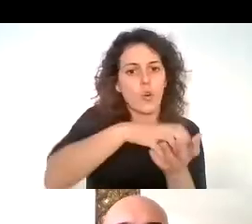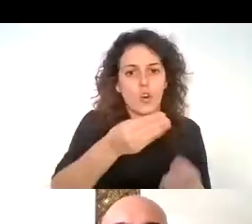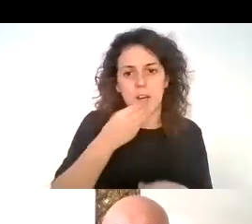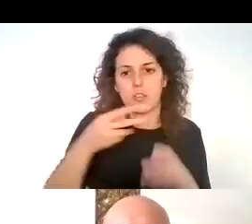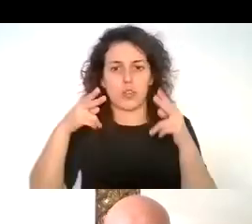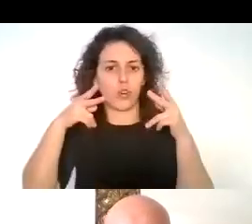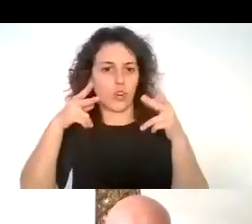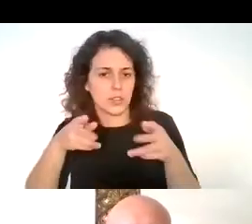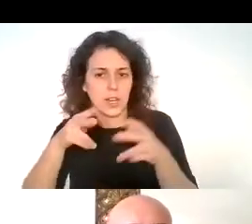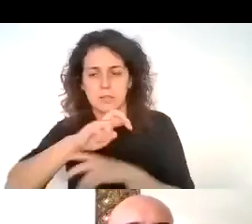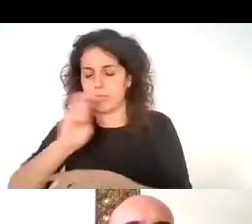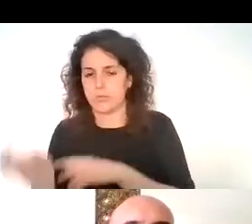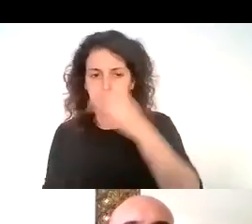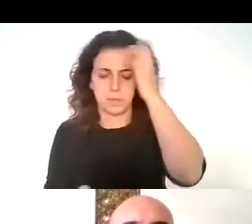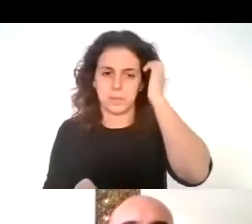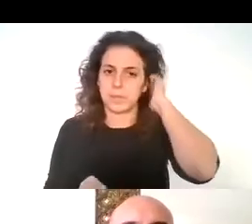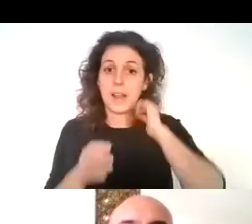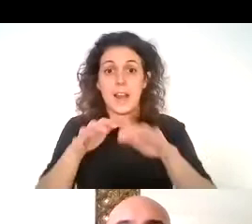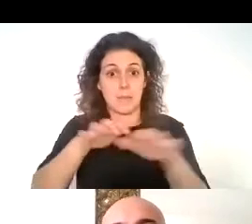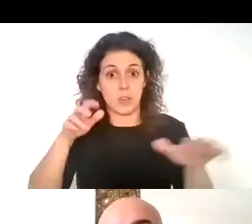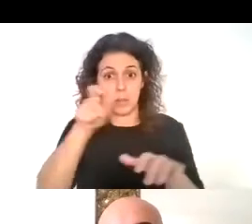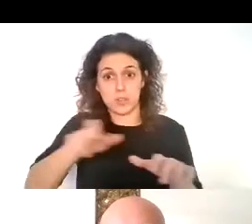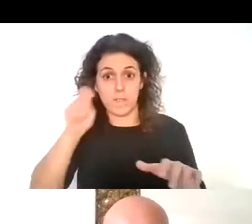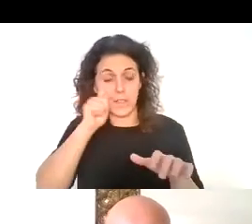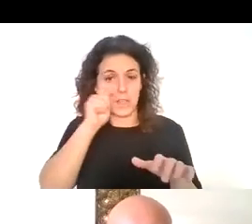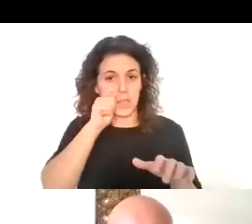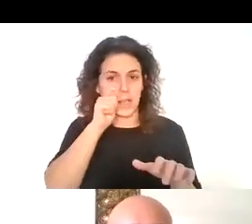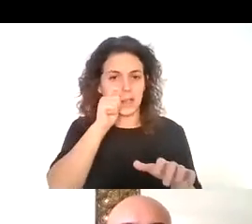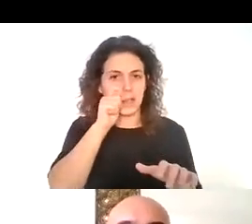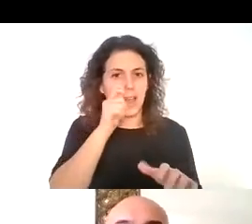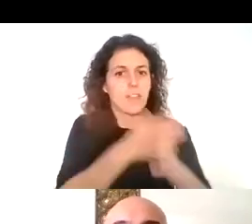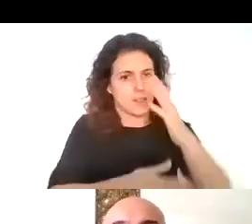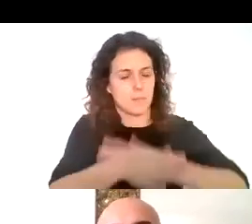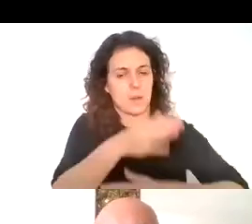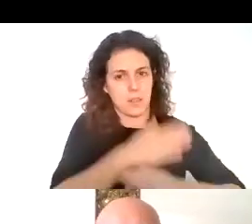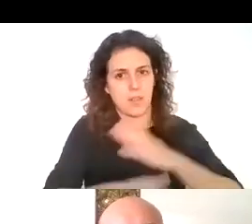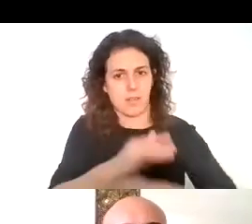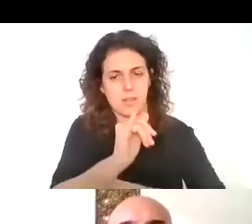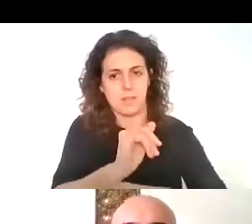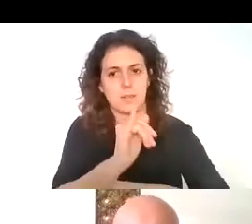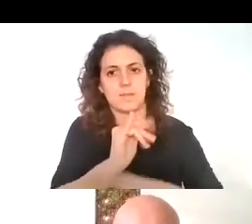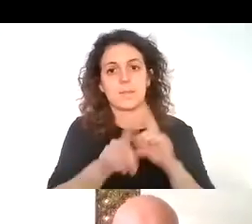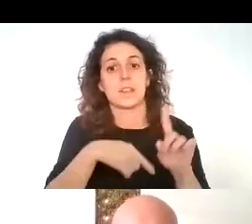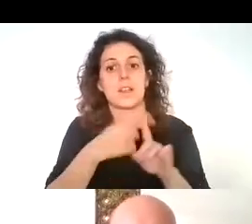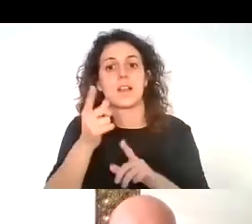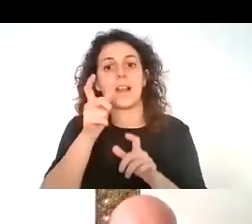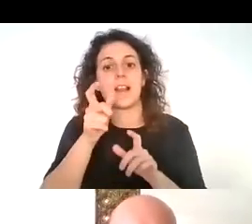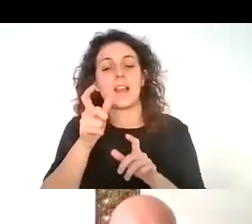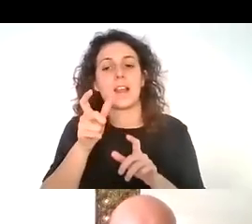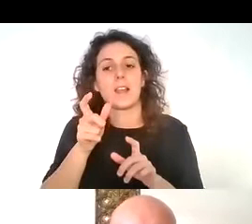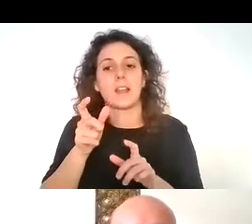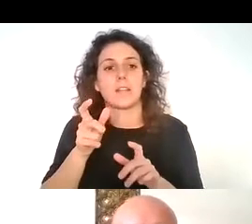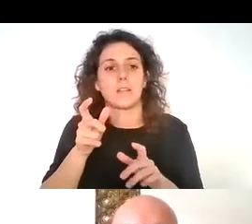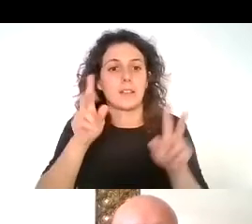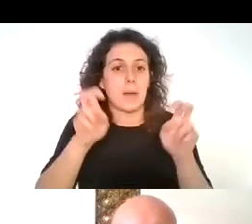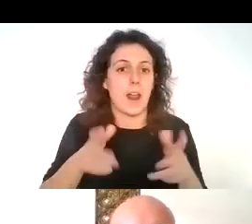parte muy importante de esos visitantes son personas con cierto tipo de discapacidad, a las que además de contar con total libertad e independencia